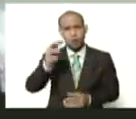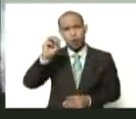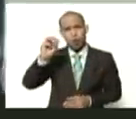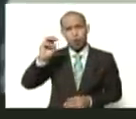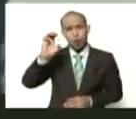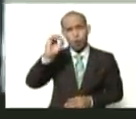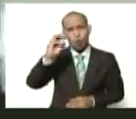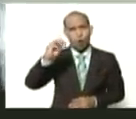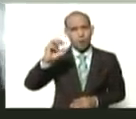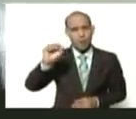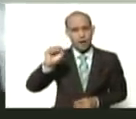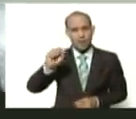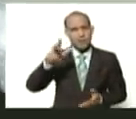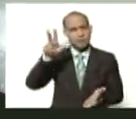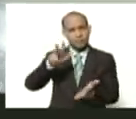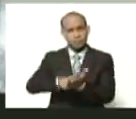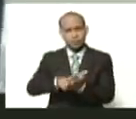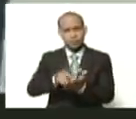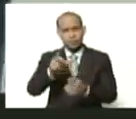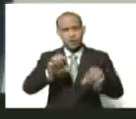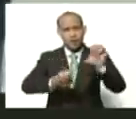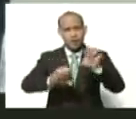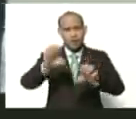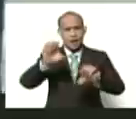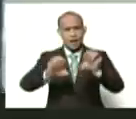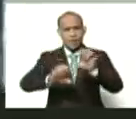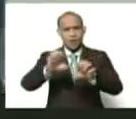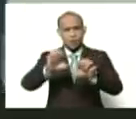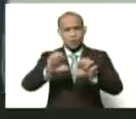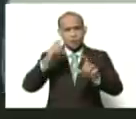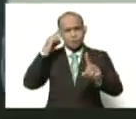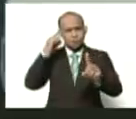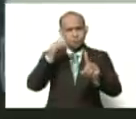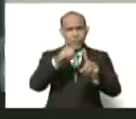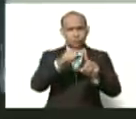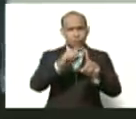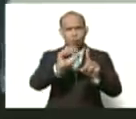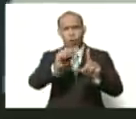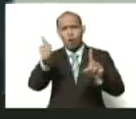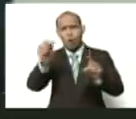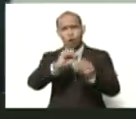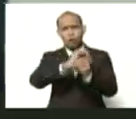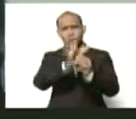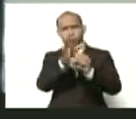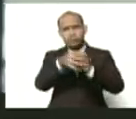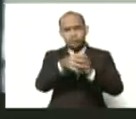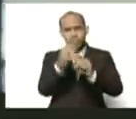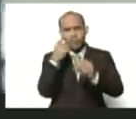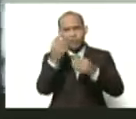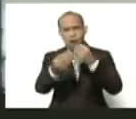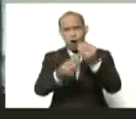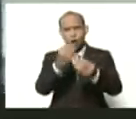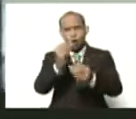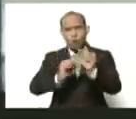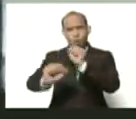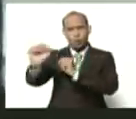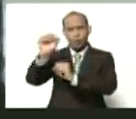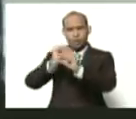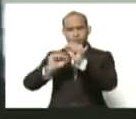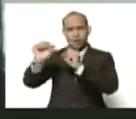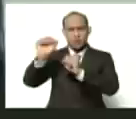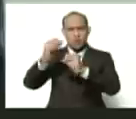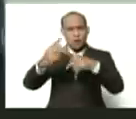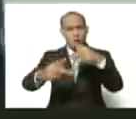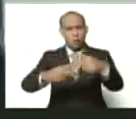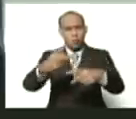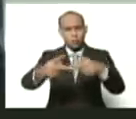siendo evaluadas ante la expresión de las mutantes, con la finalidad de ver si las mutantes evaden la producción de